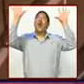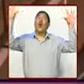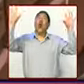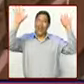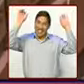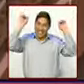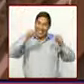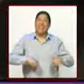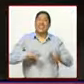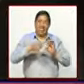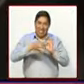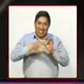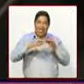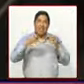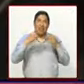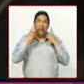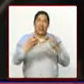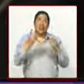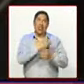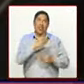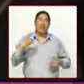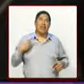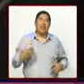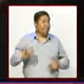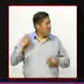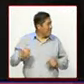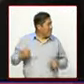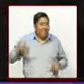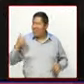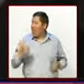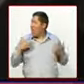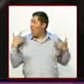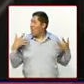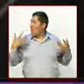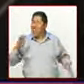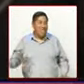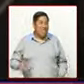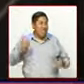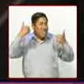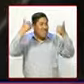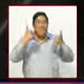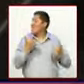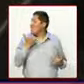sí, podrán armarlo. Miren al diputado, se siente muy, pero muy feliz por esto.